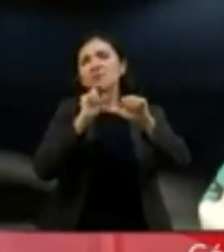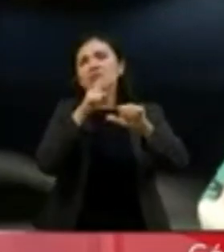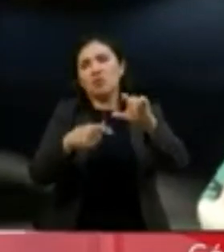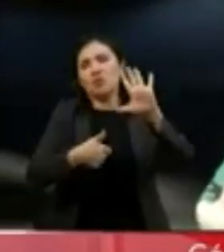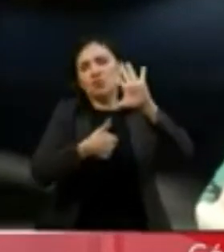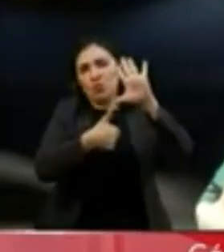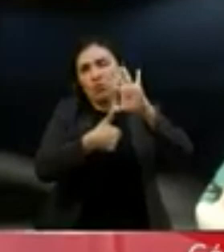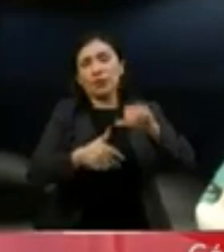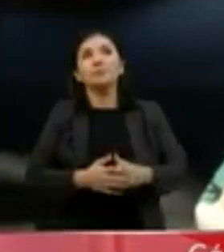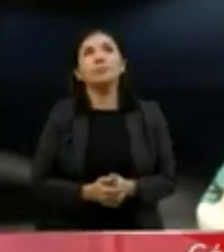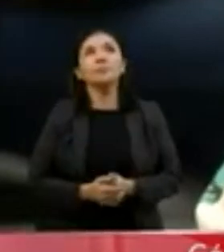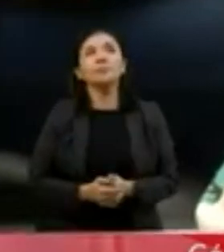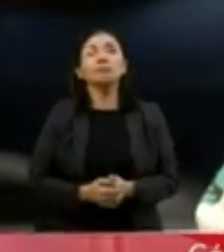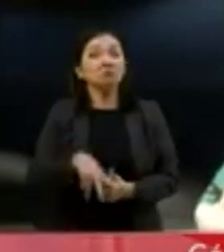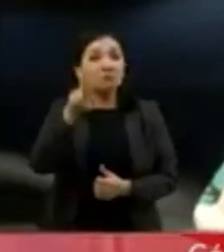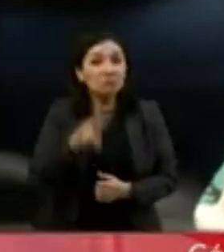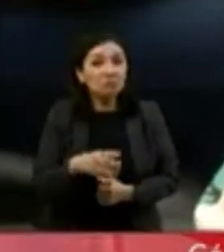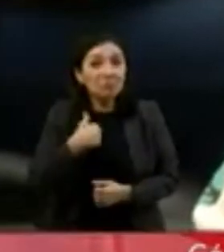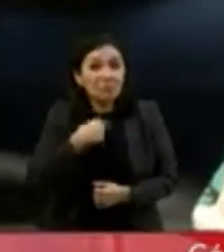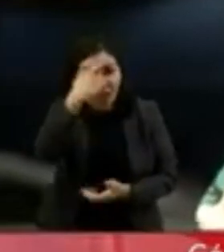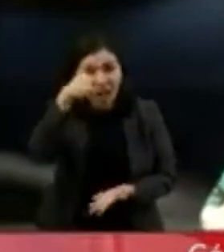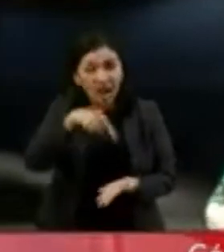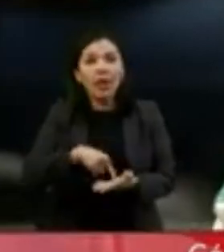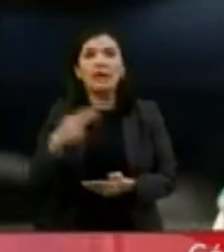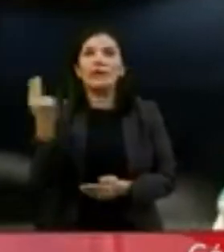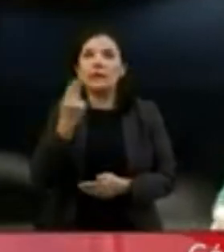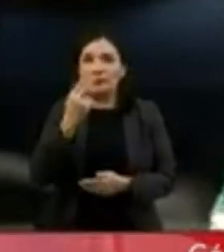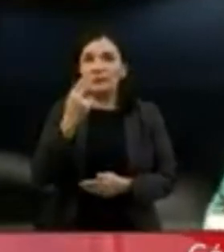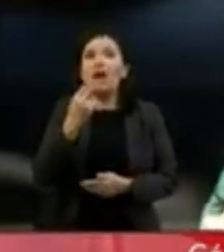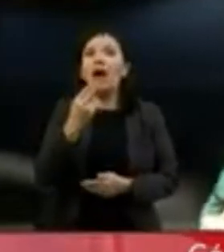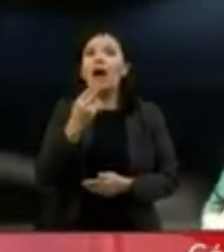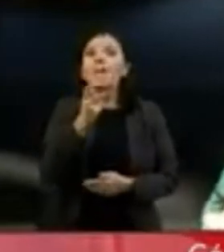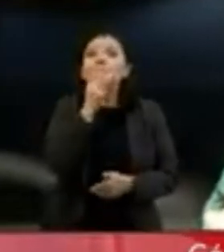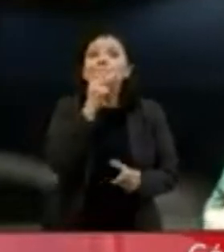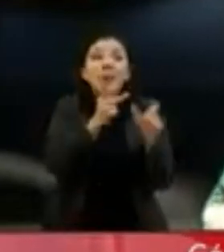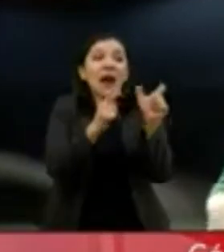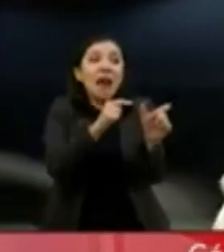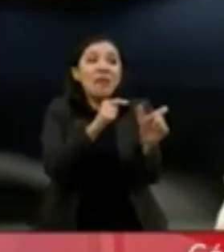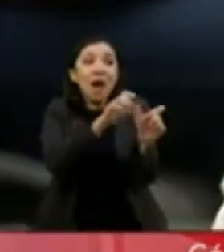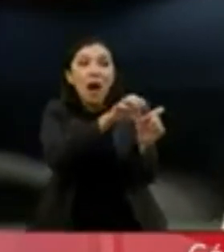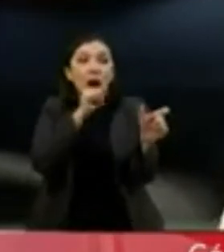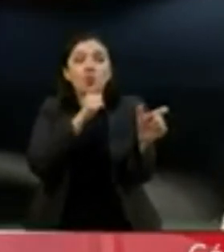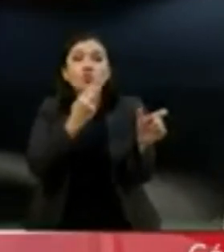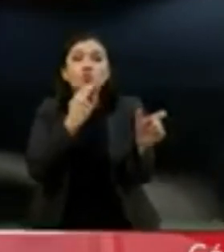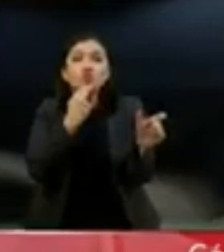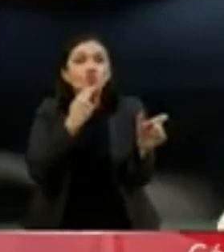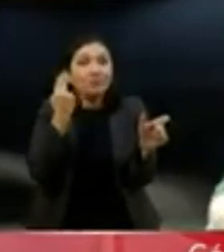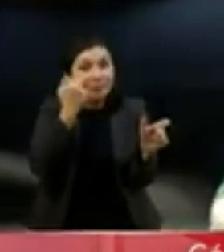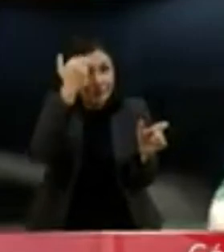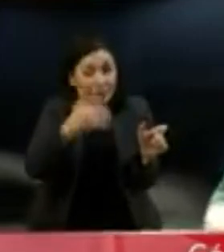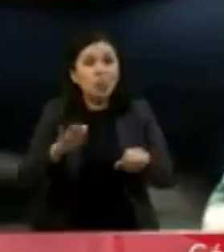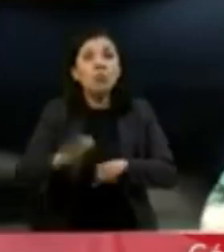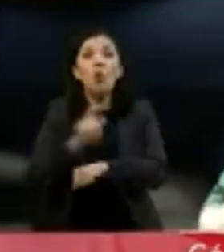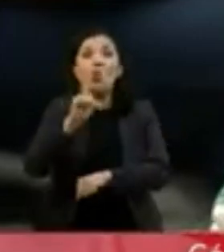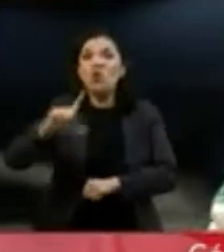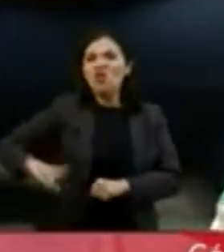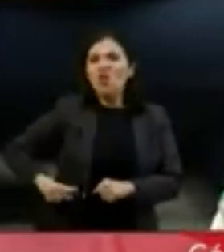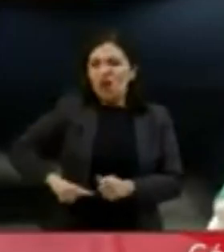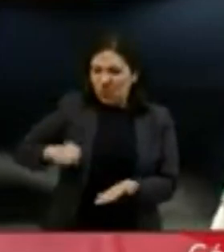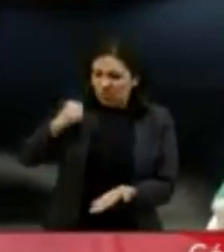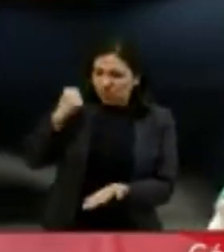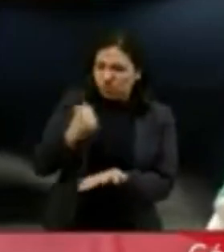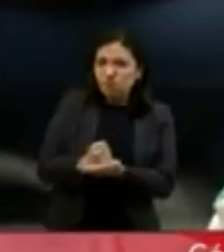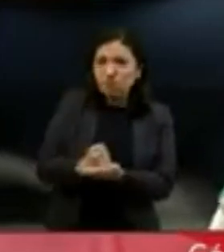Norte yo creo que tenemos que saber utilizar bien los términos porque en una dictadura